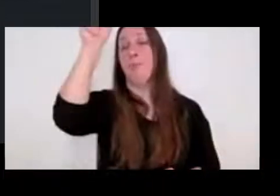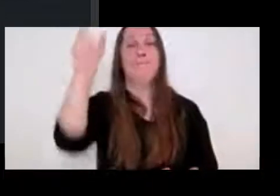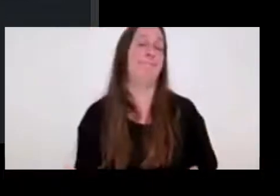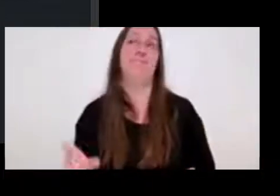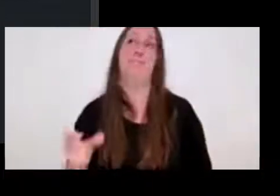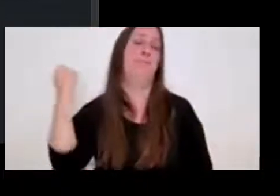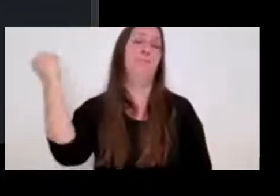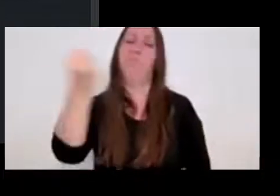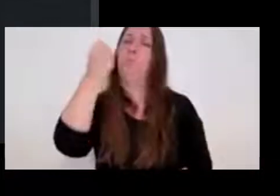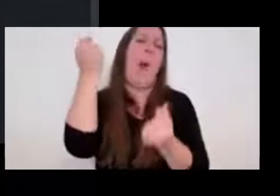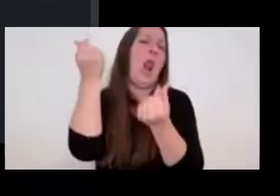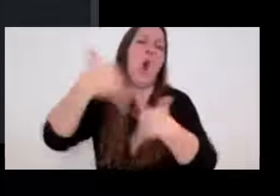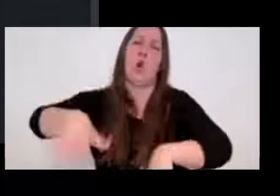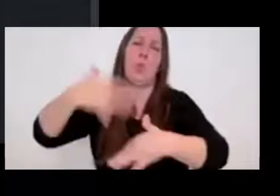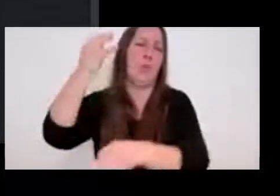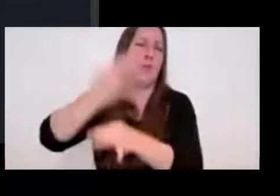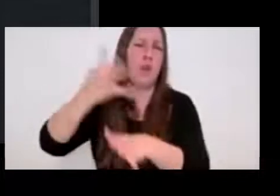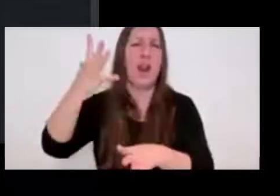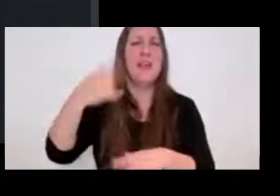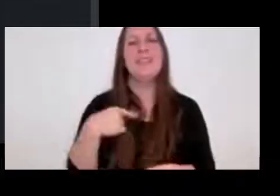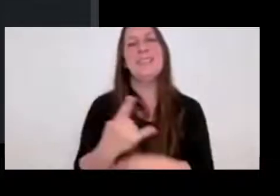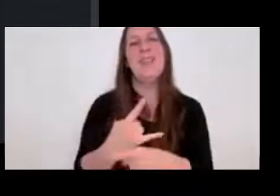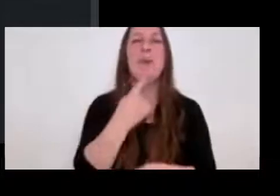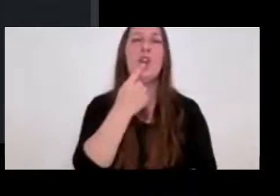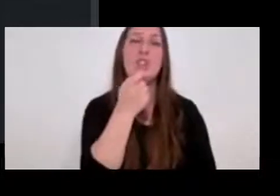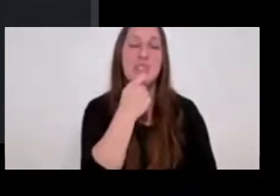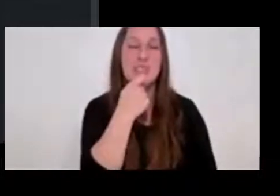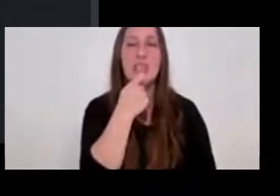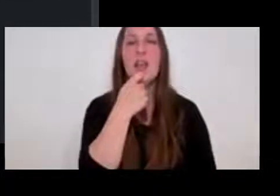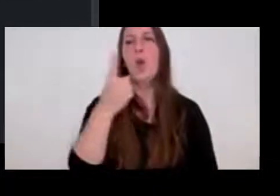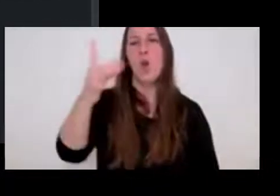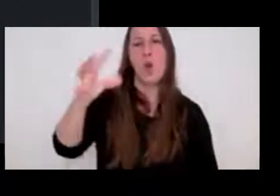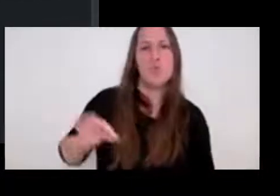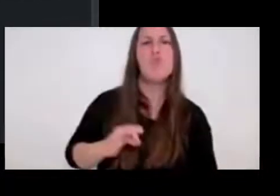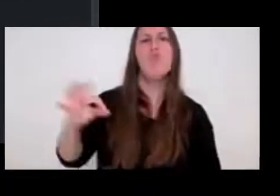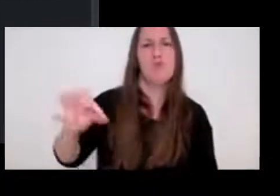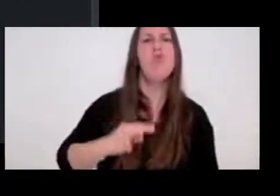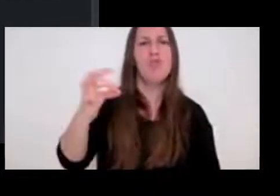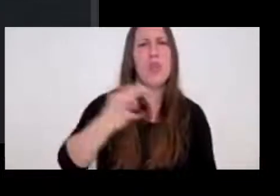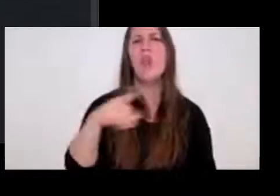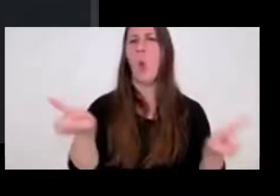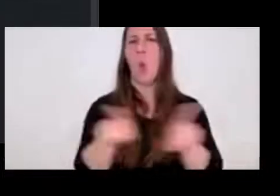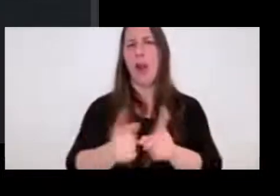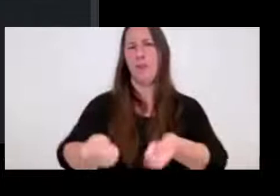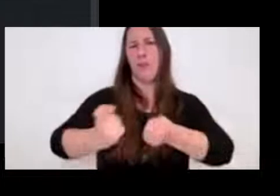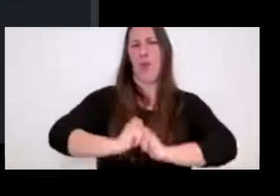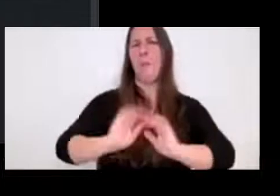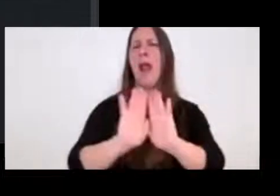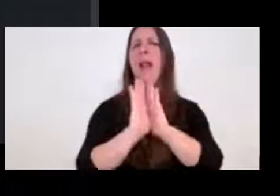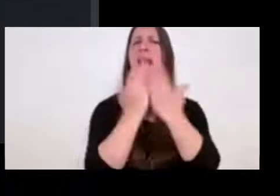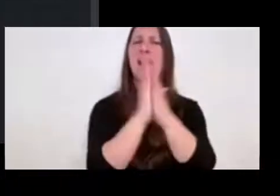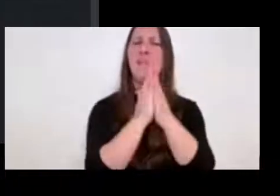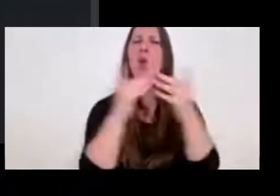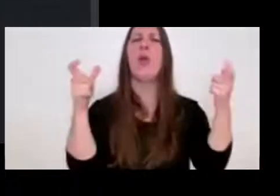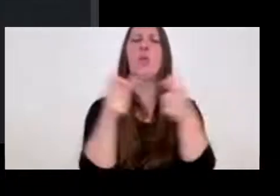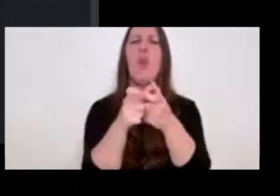digamos. Yo digo con chiste, le digo, esto con muchos años voy a llegar a hacer el libro de auditoría fiscal, digamos, con manuales, como va a